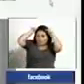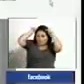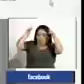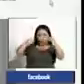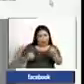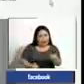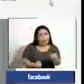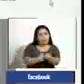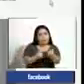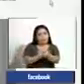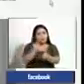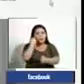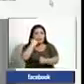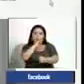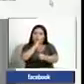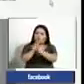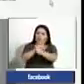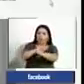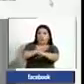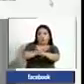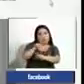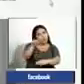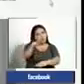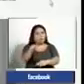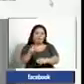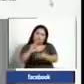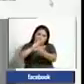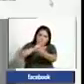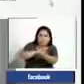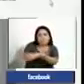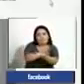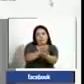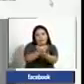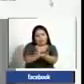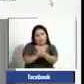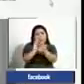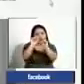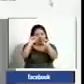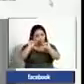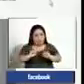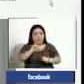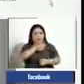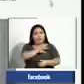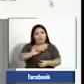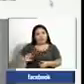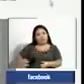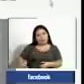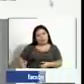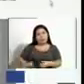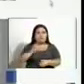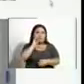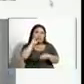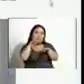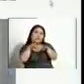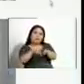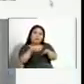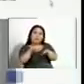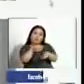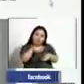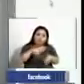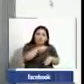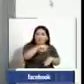COVID-19 y los invitamos a que le den retweet para que El Salvador se sume al reconocimiento y agradecimiento por